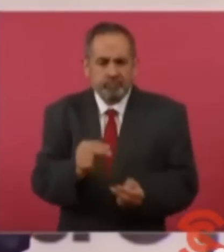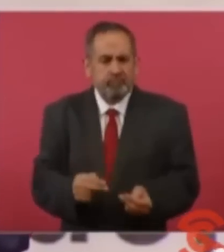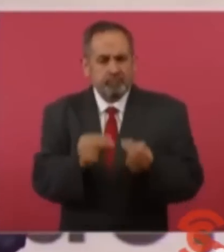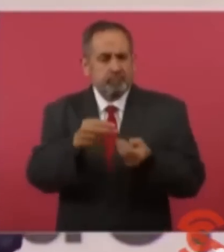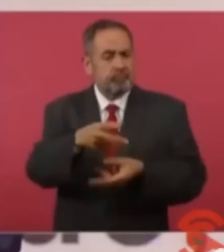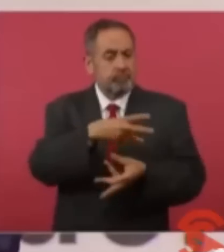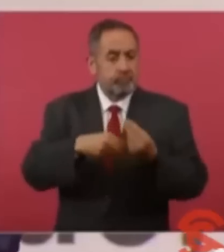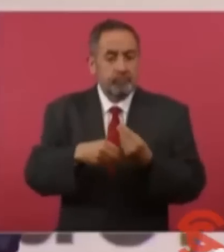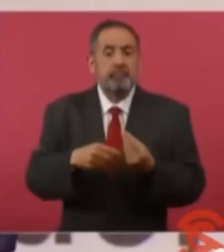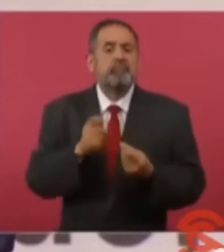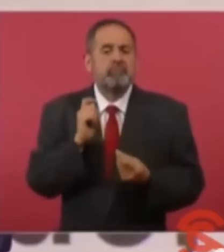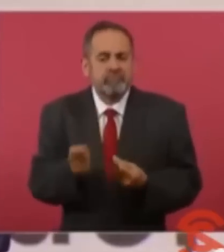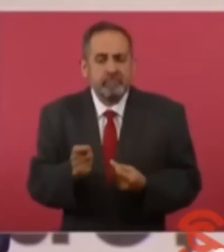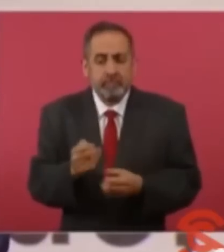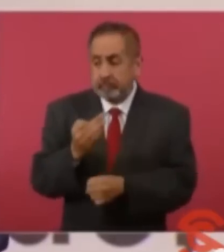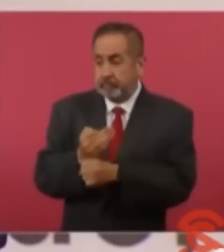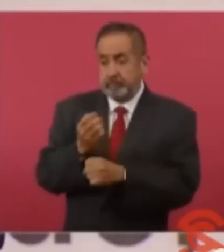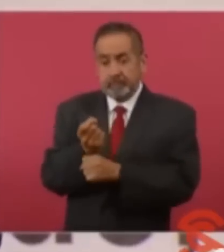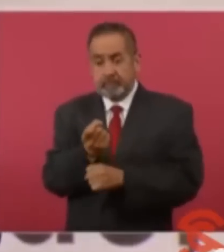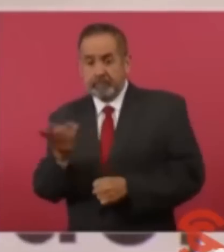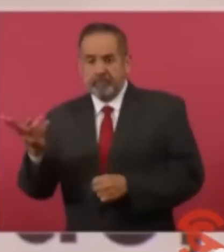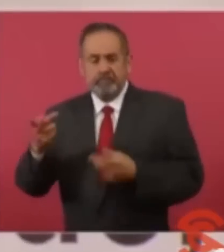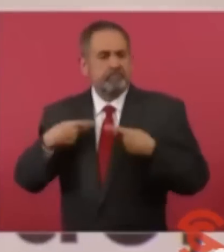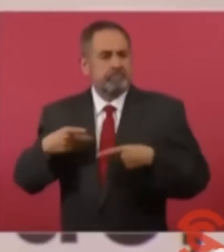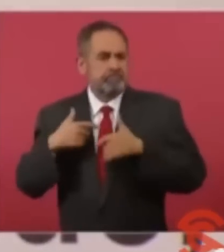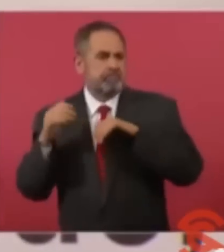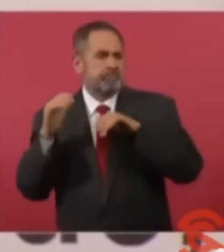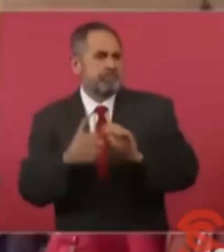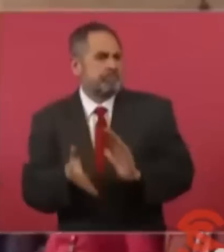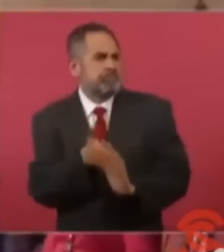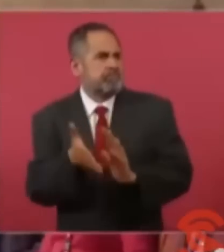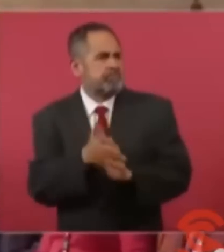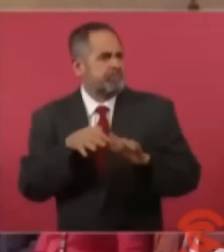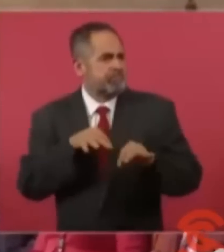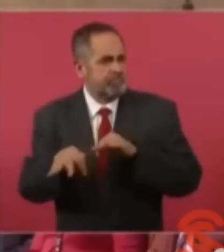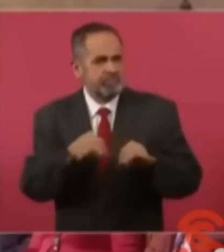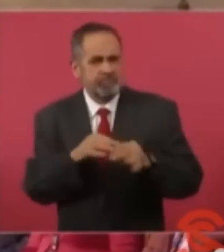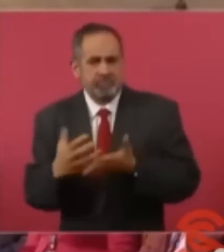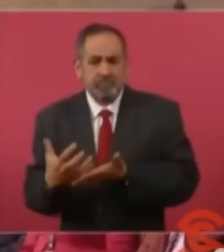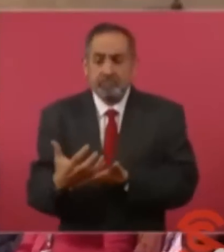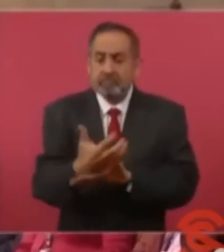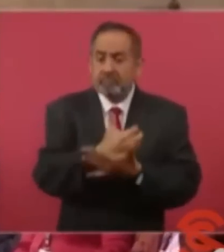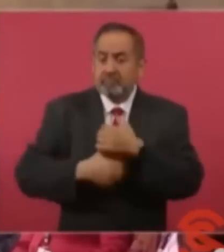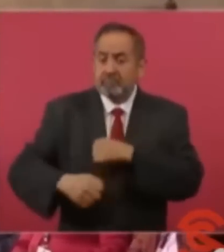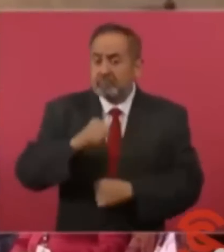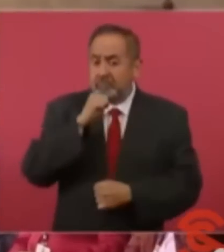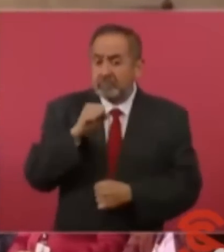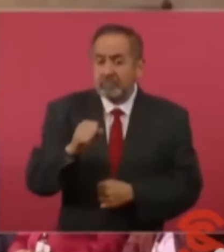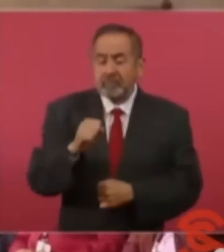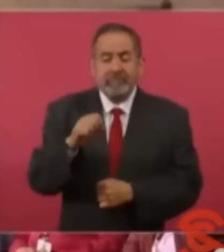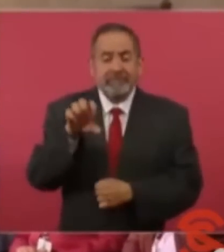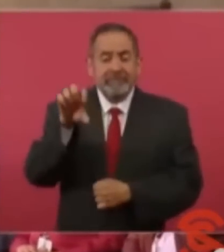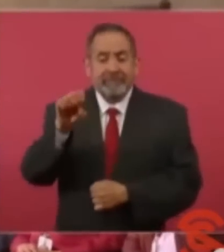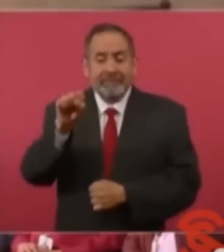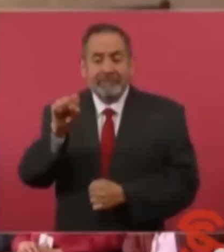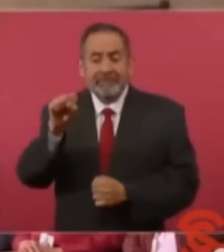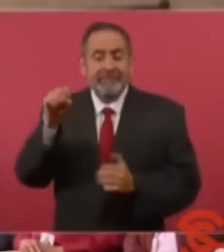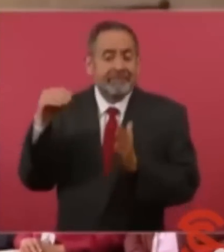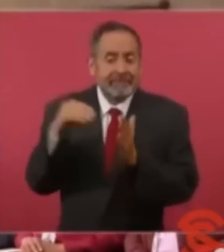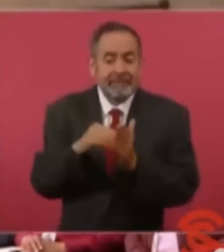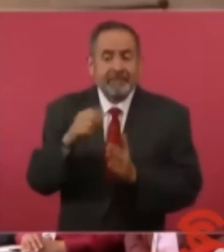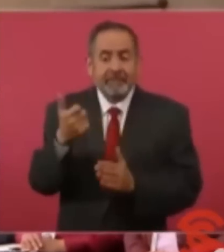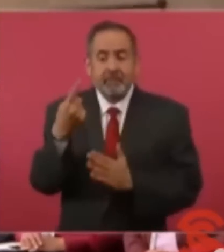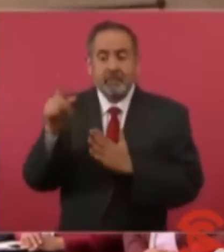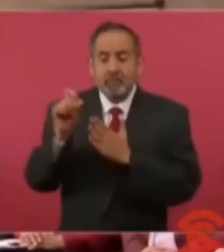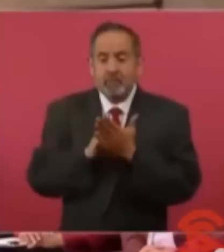hay obreros de la construcción que están ganando hasta 60,000 pesos al mes.